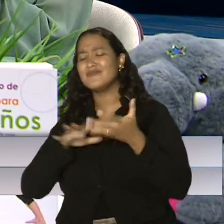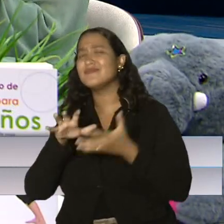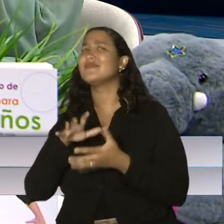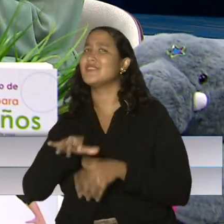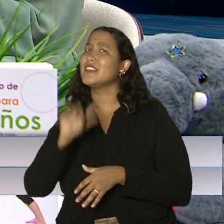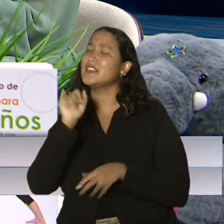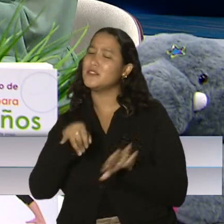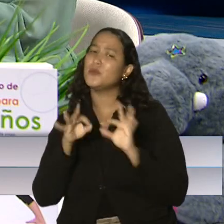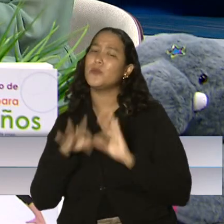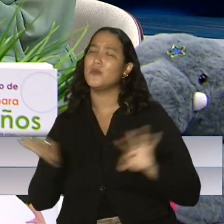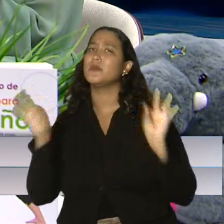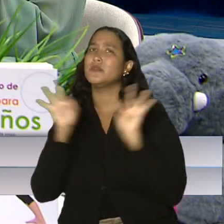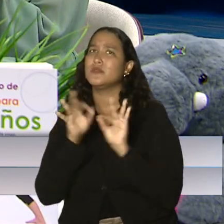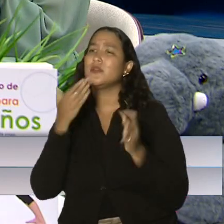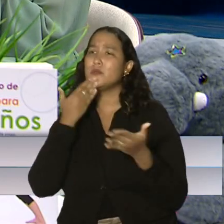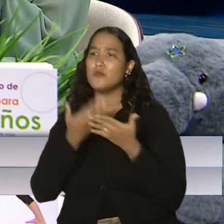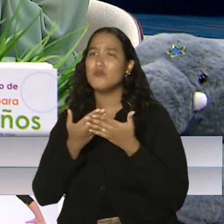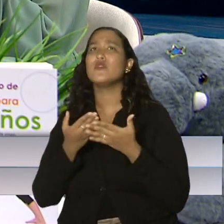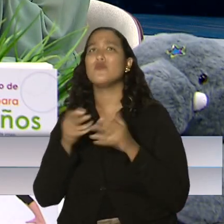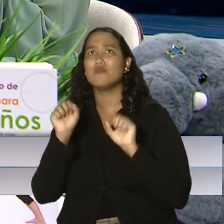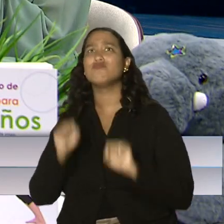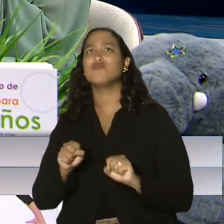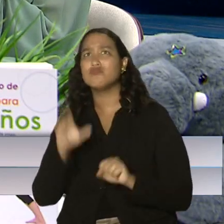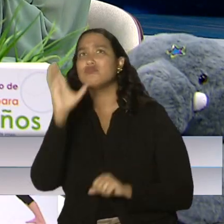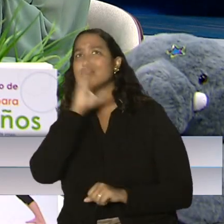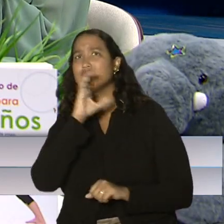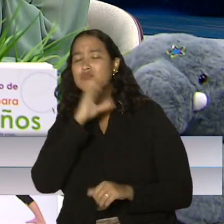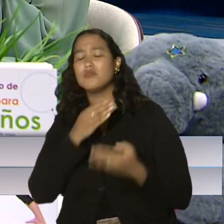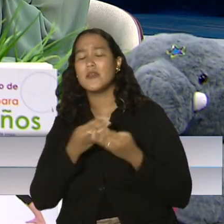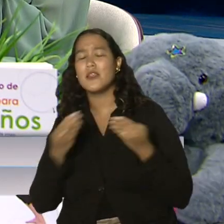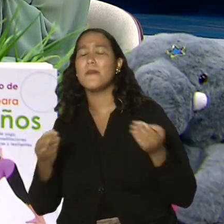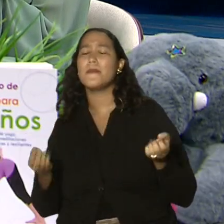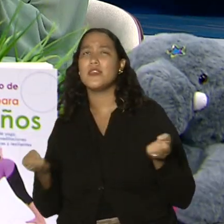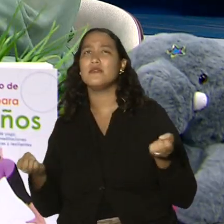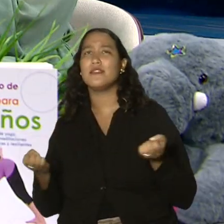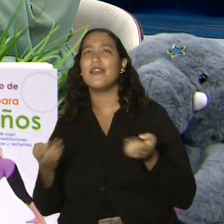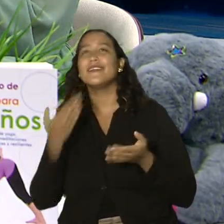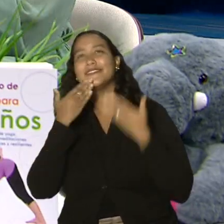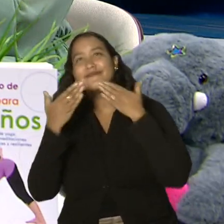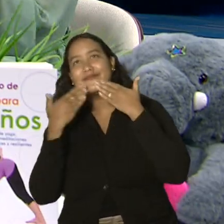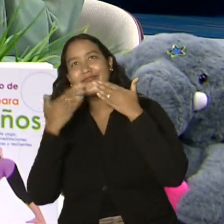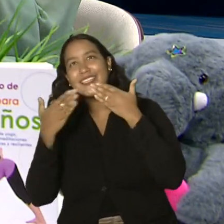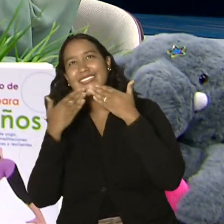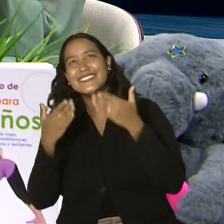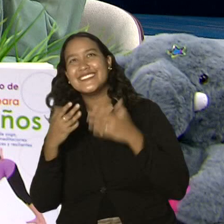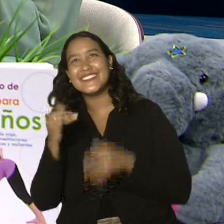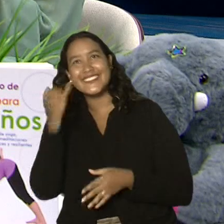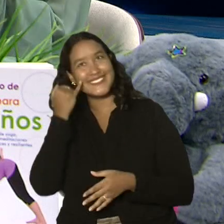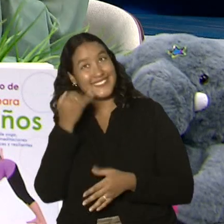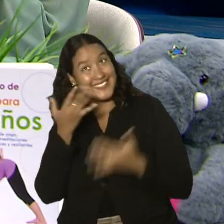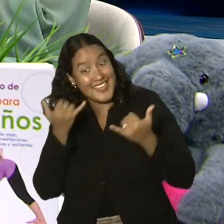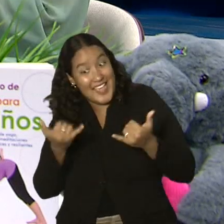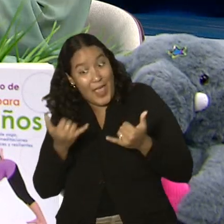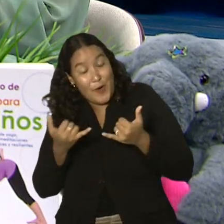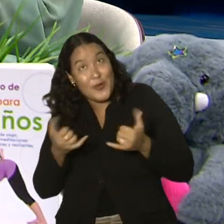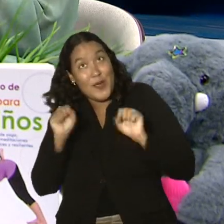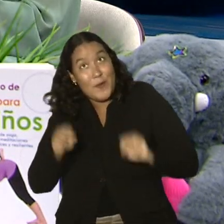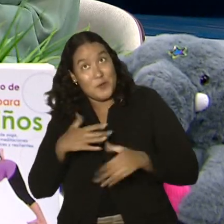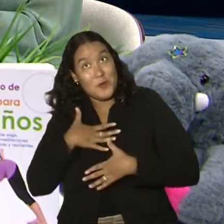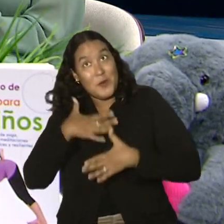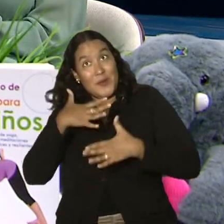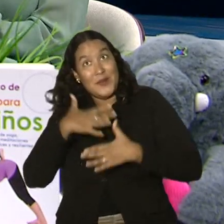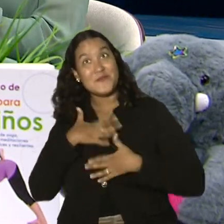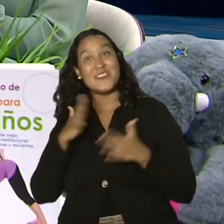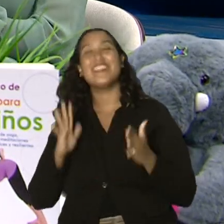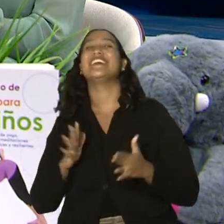bueno que esta herramienta está disponible Muchísimas gracias coro gracias por la invitación si la dejas vamos a respirar bendiciones